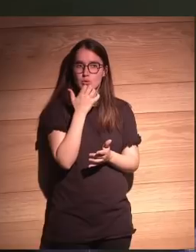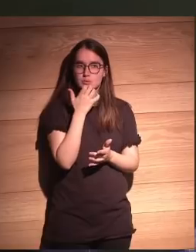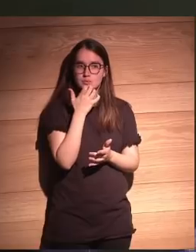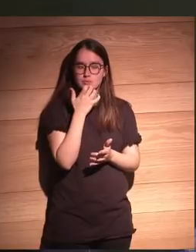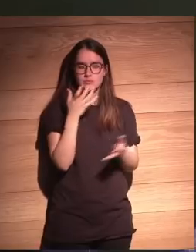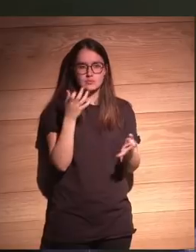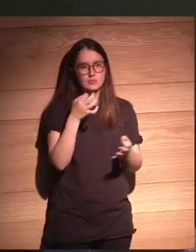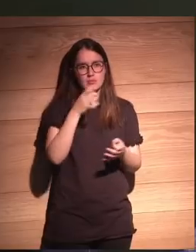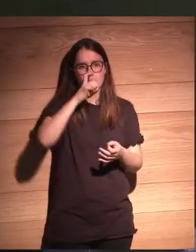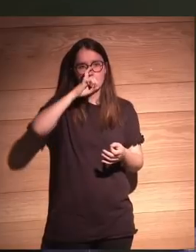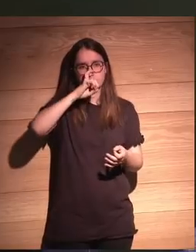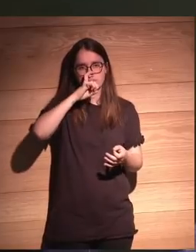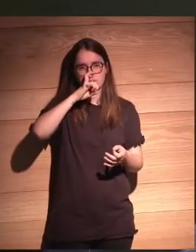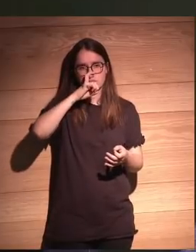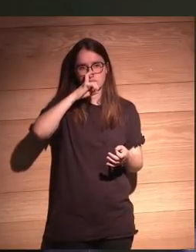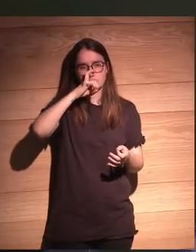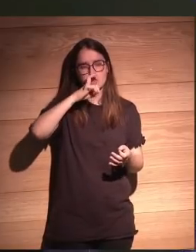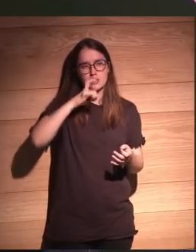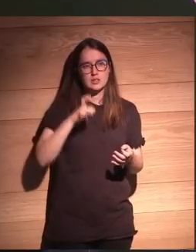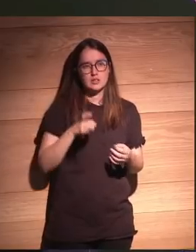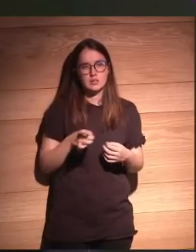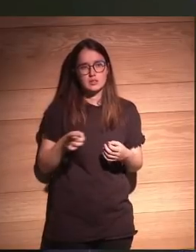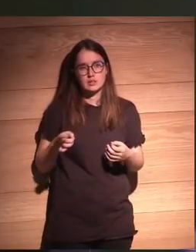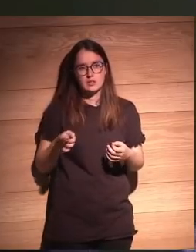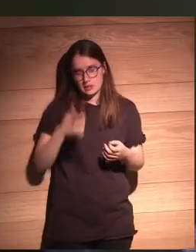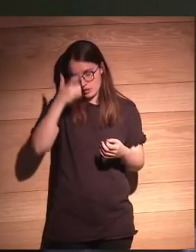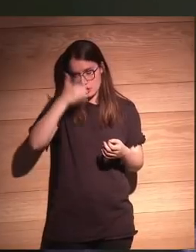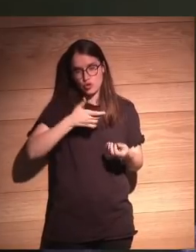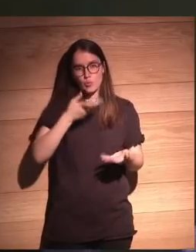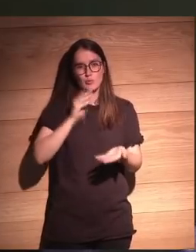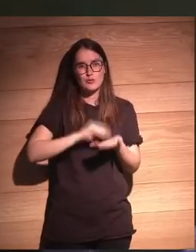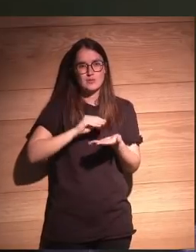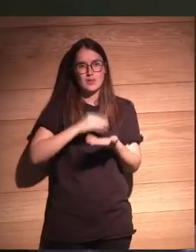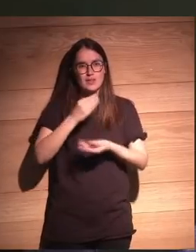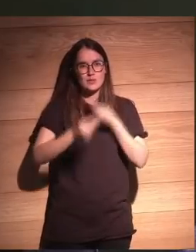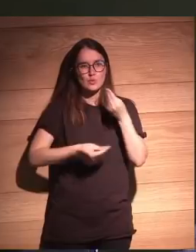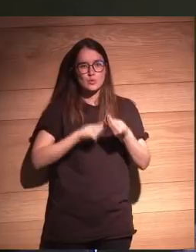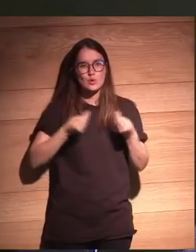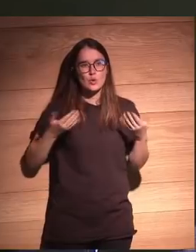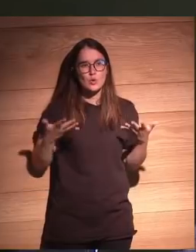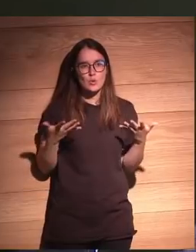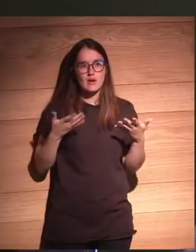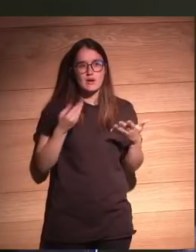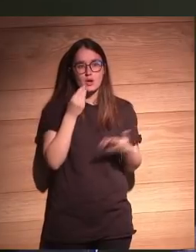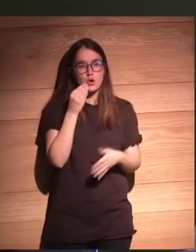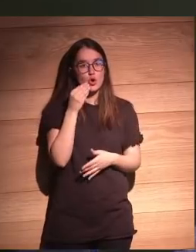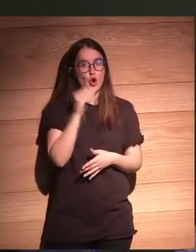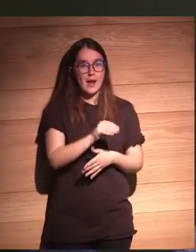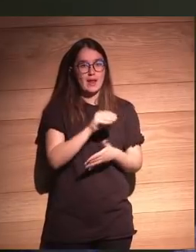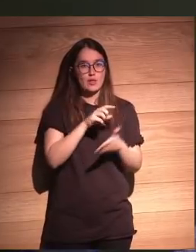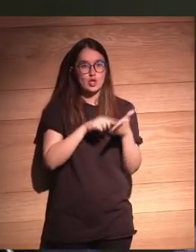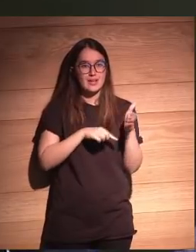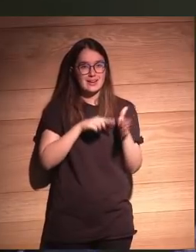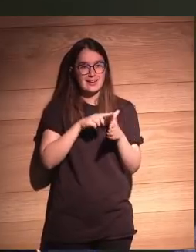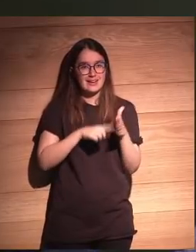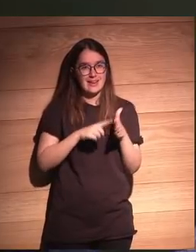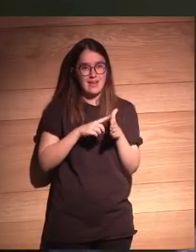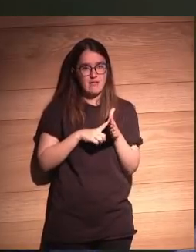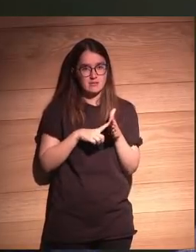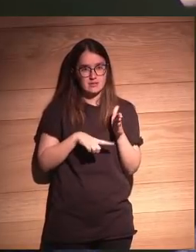conviene recordar y que yo muchas veces utilizo, que es la congelación de los alquileres. Después